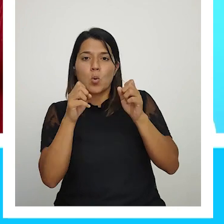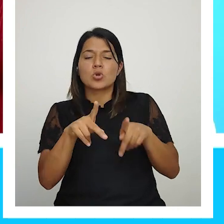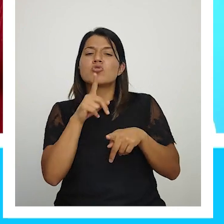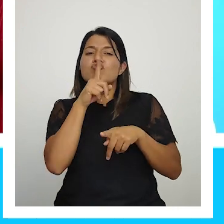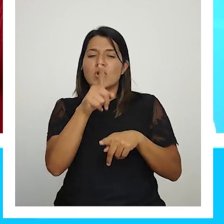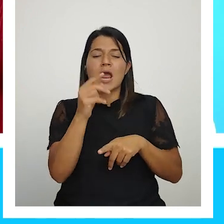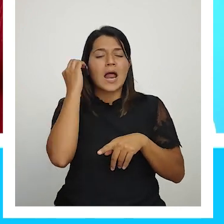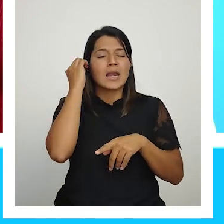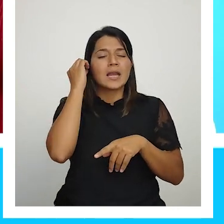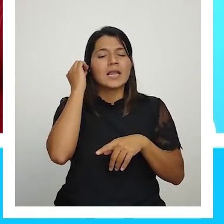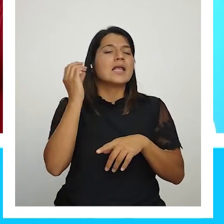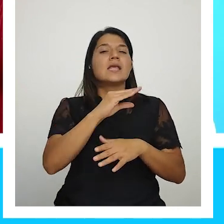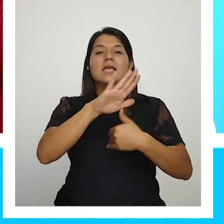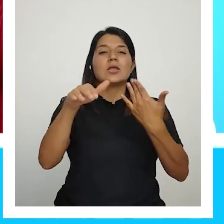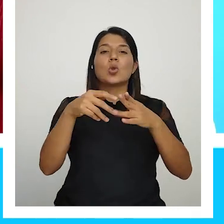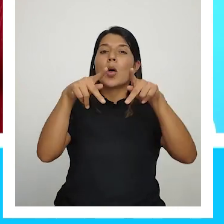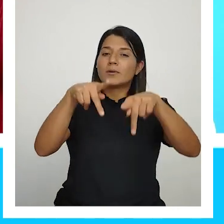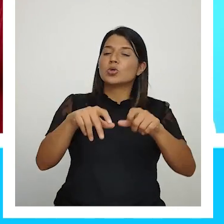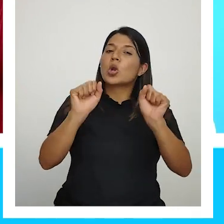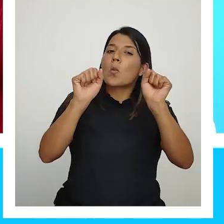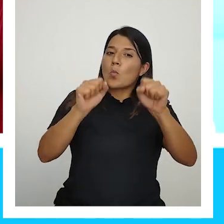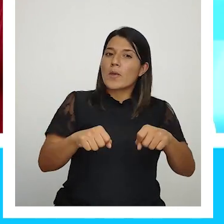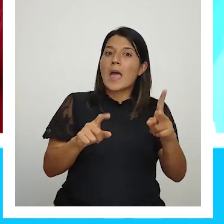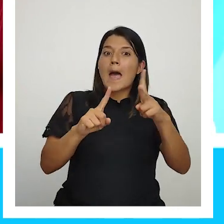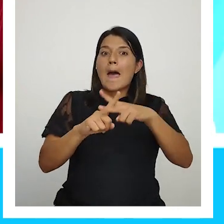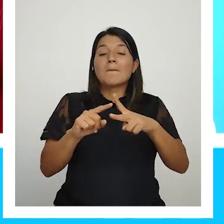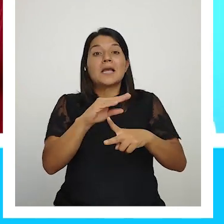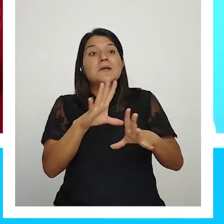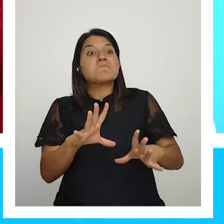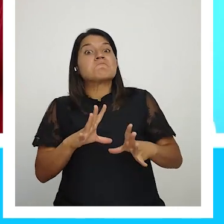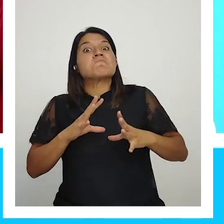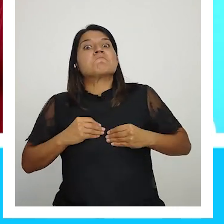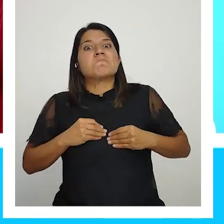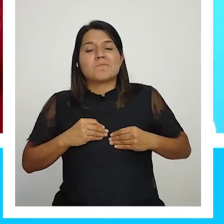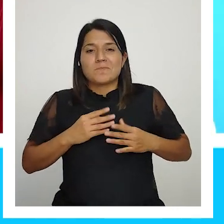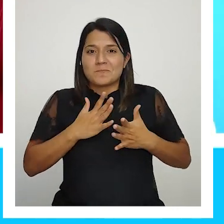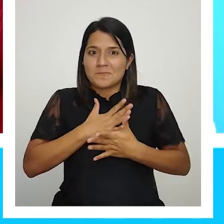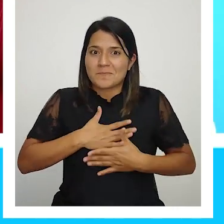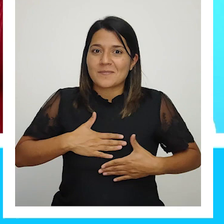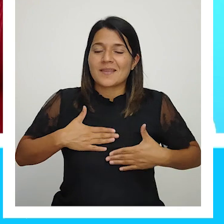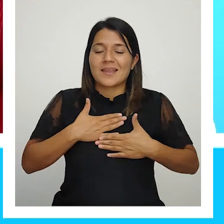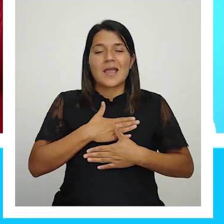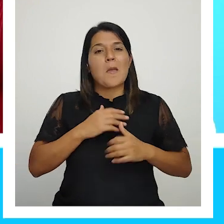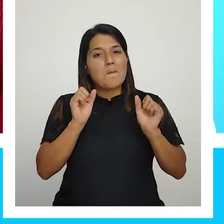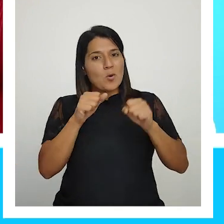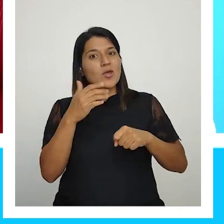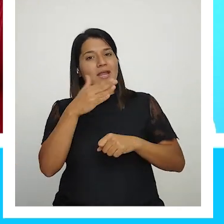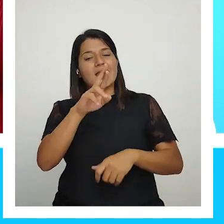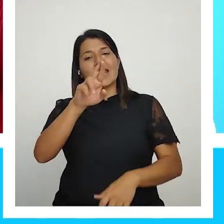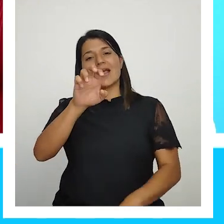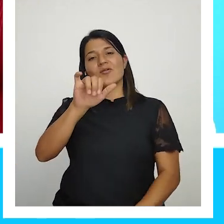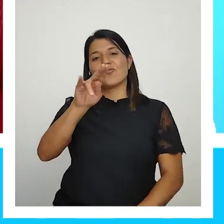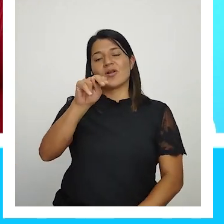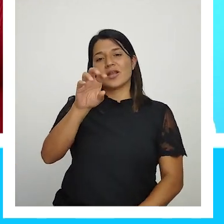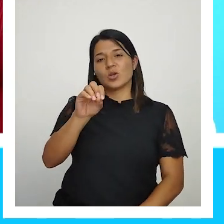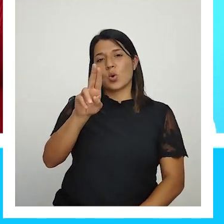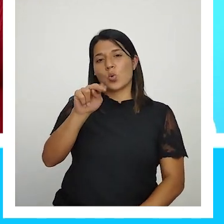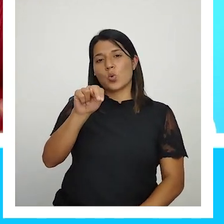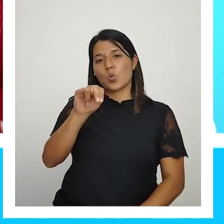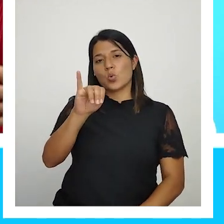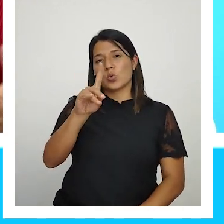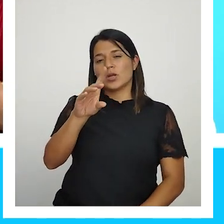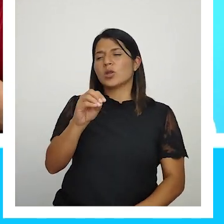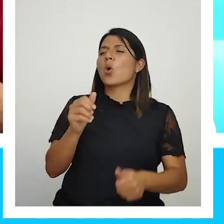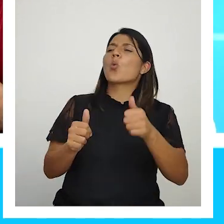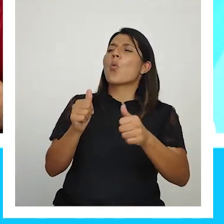aquella persona que quiera pues hacer muy buenas aplicaciones y aventurarse en realidad a poder ir al Reino Unido, ¿verdad? ¿Cuáles